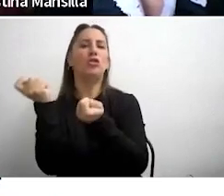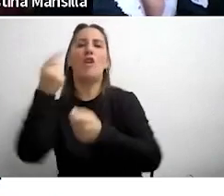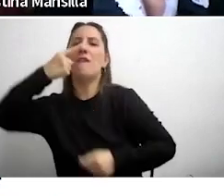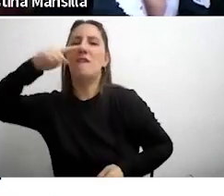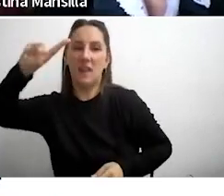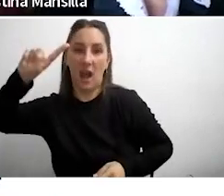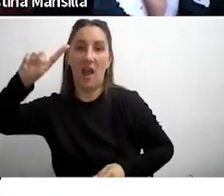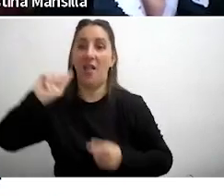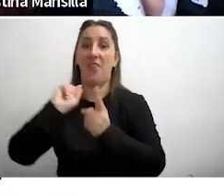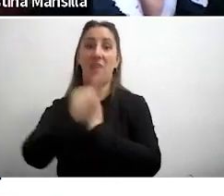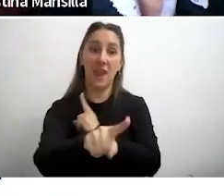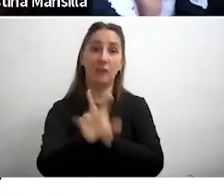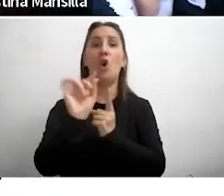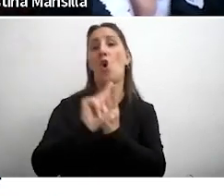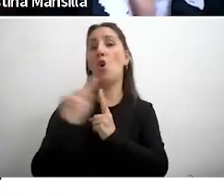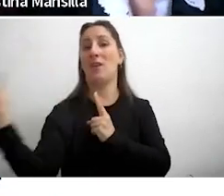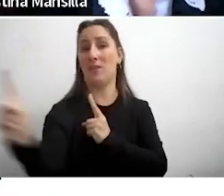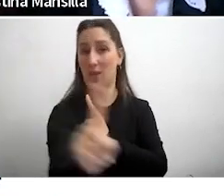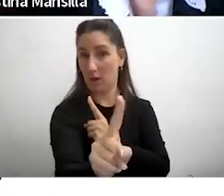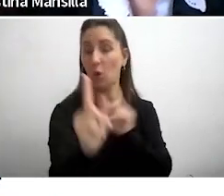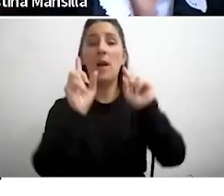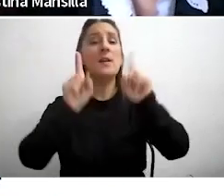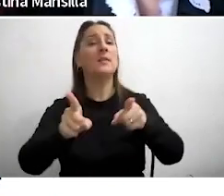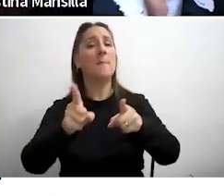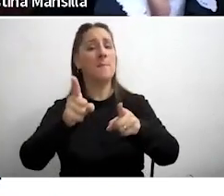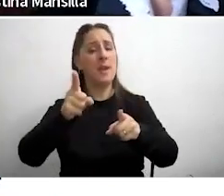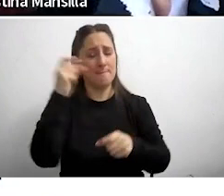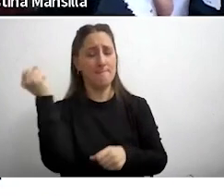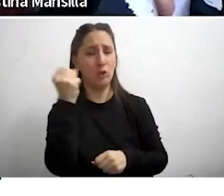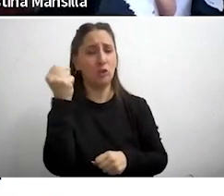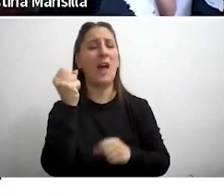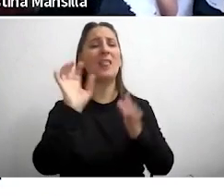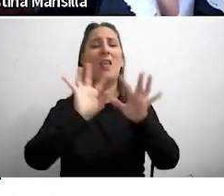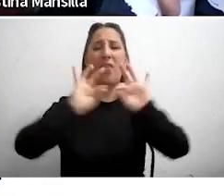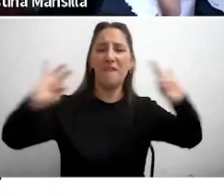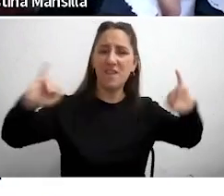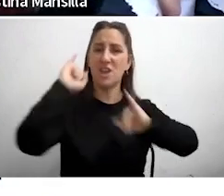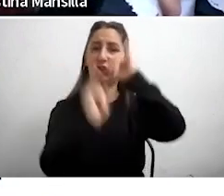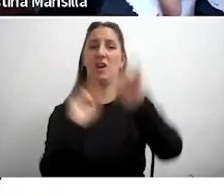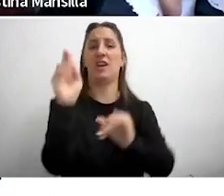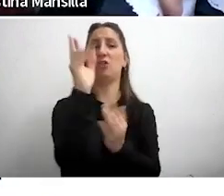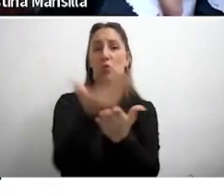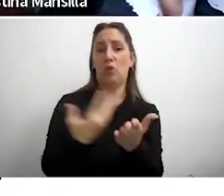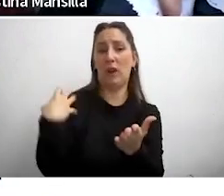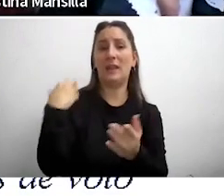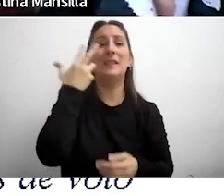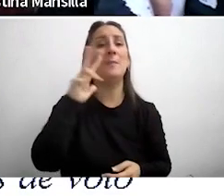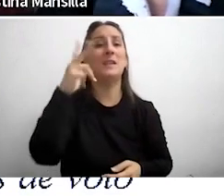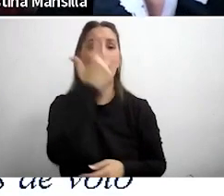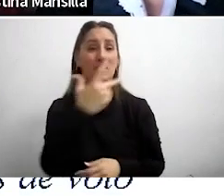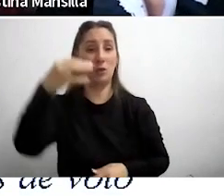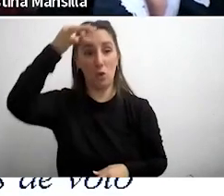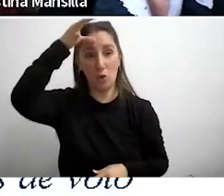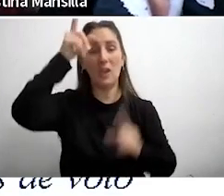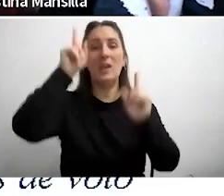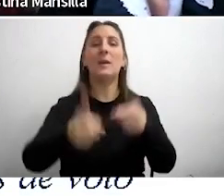sea directo o indirecto. Recordemos que estas definiciones están dadas en la Resolución General 3312 y en la